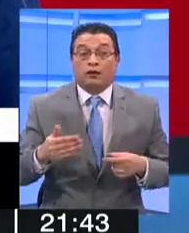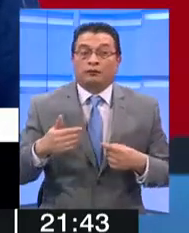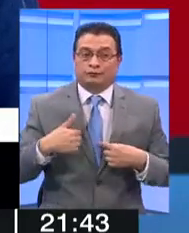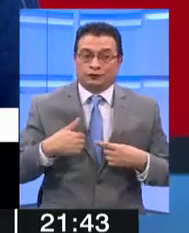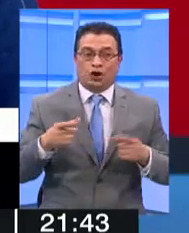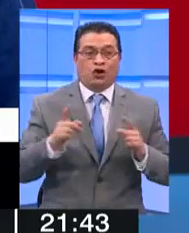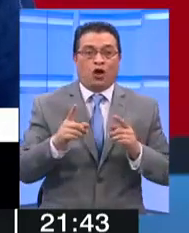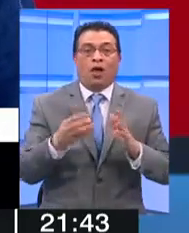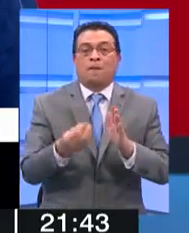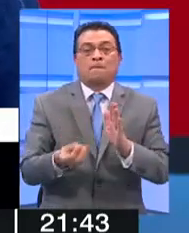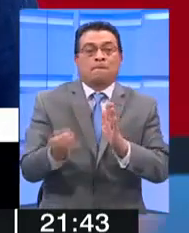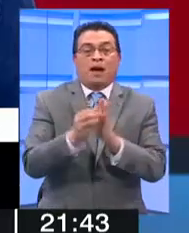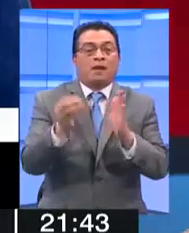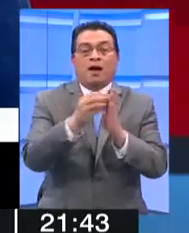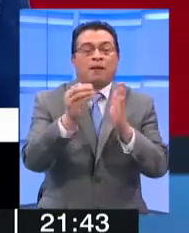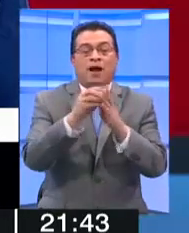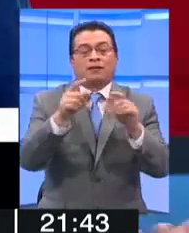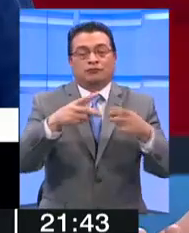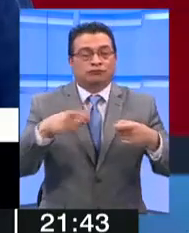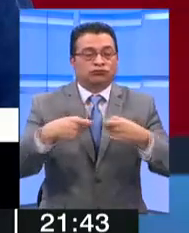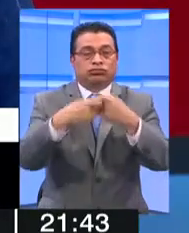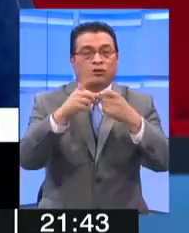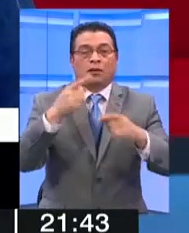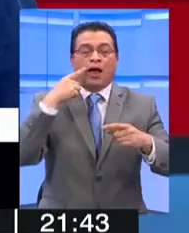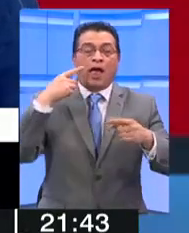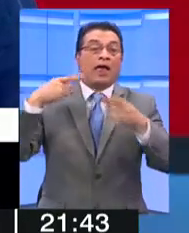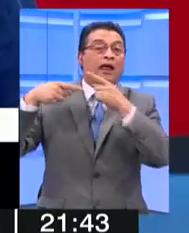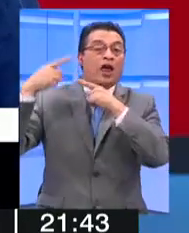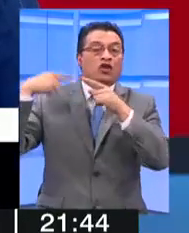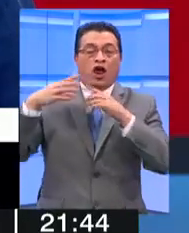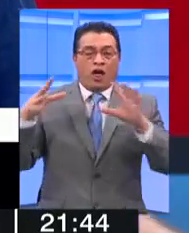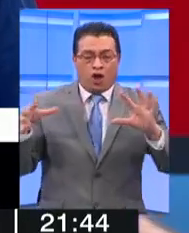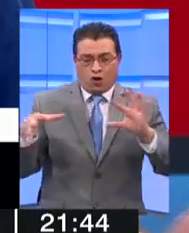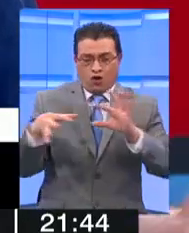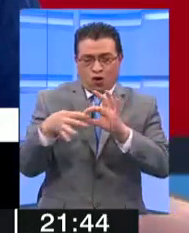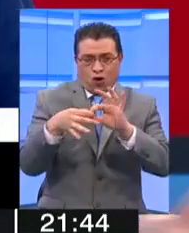un conflicto de esta naturaleza con gente con la que hemos tenido historias comunes